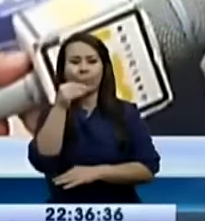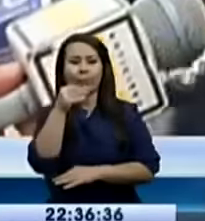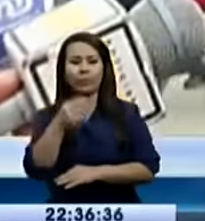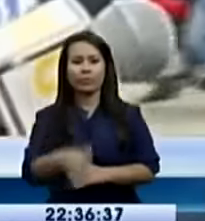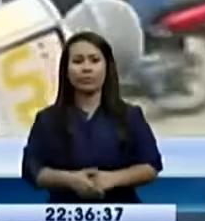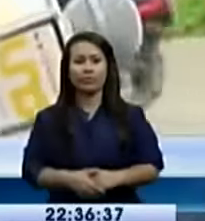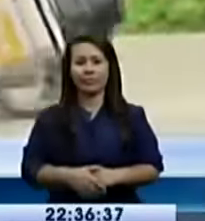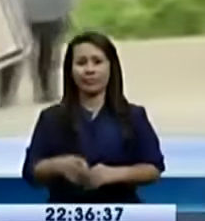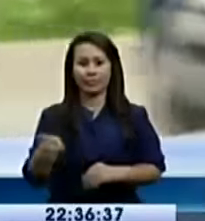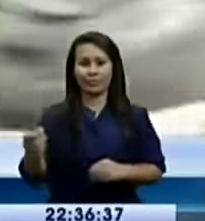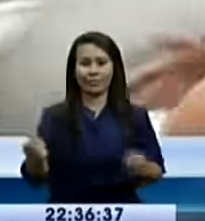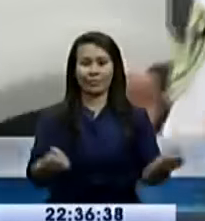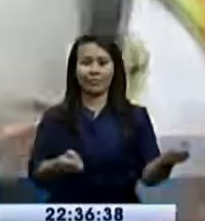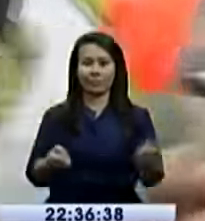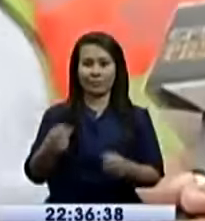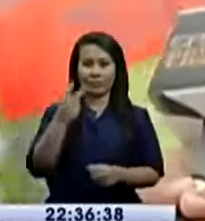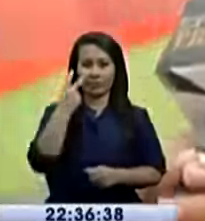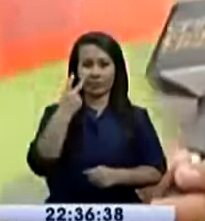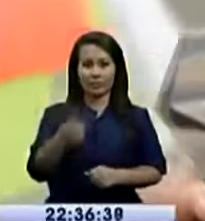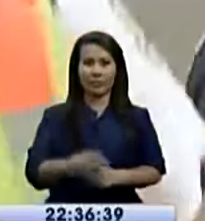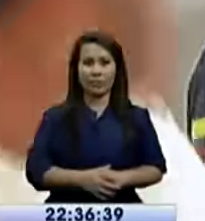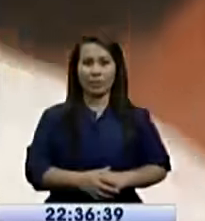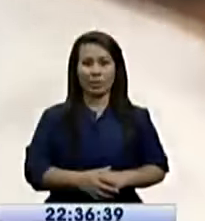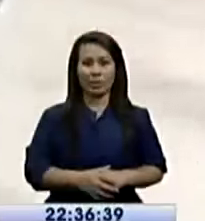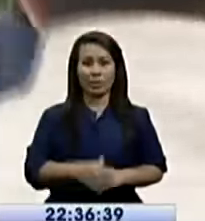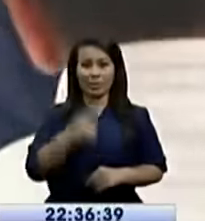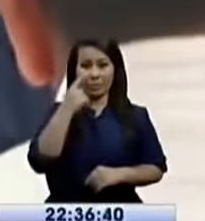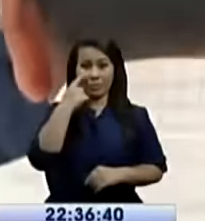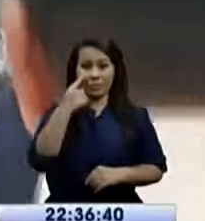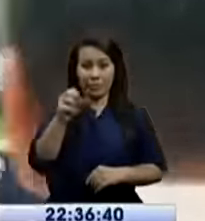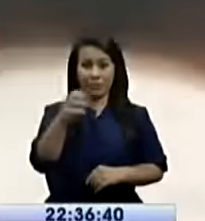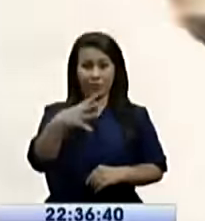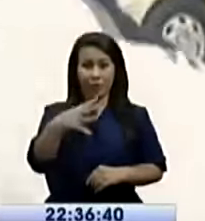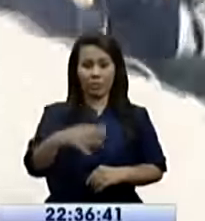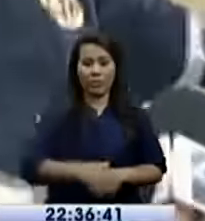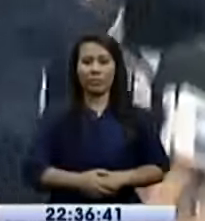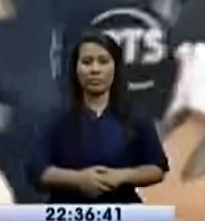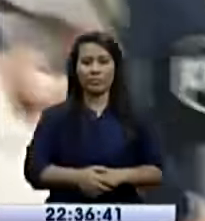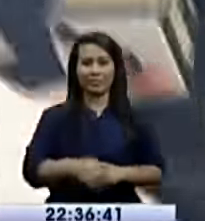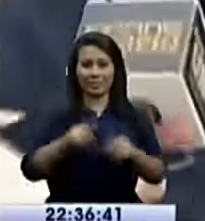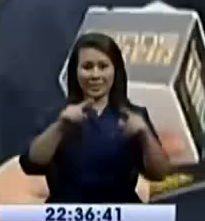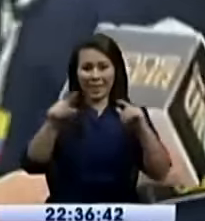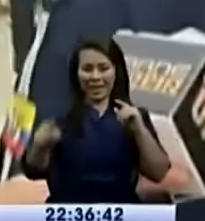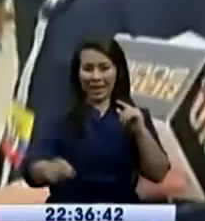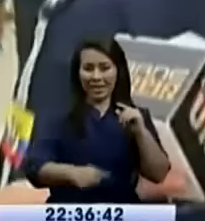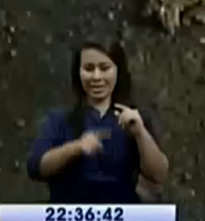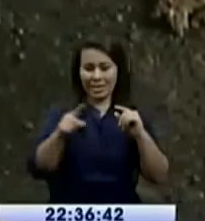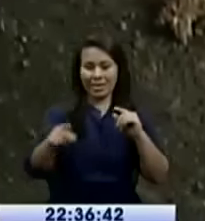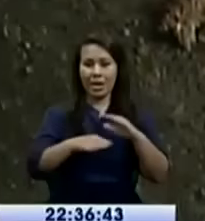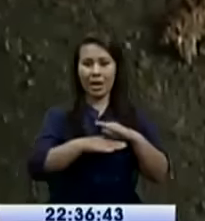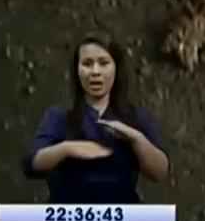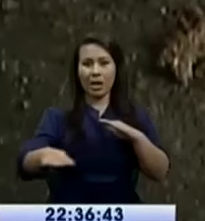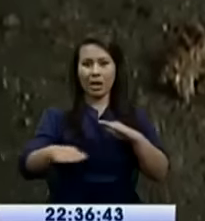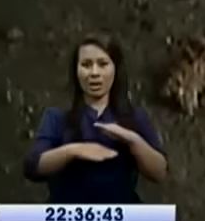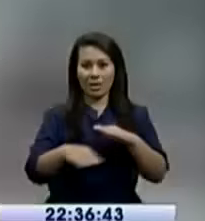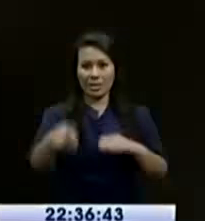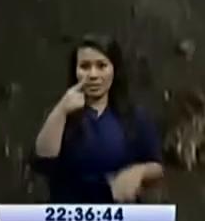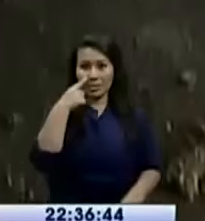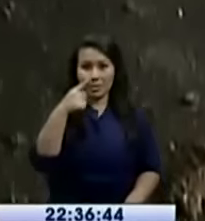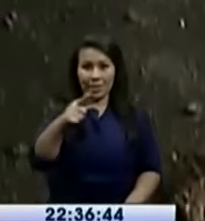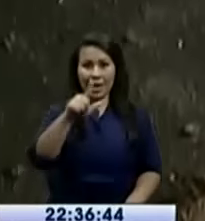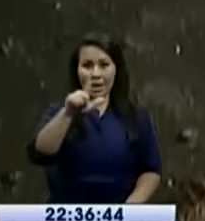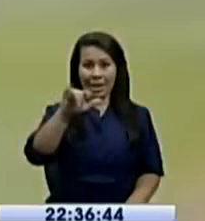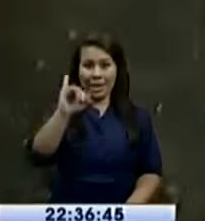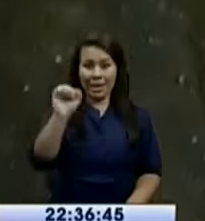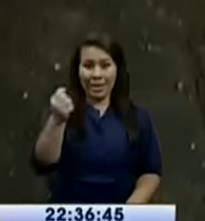de? De la comisión. Y como podrán ver, enfóquenme ahí, la llanta, mire, lisa, la llanta lisa, enfoque.